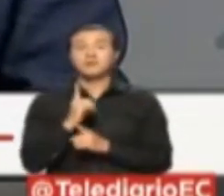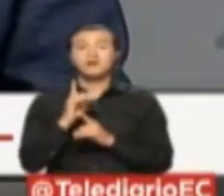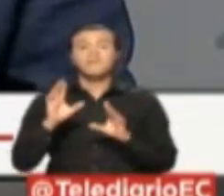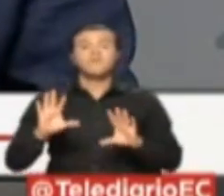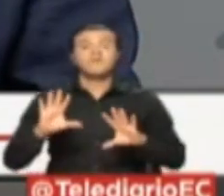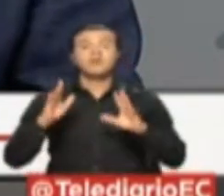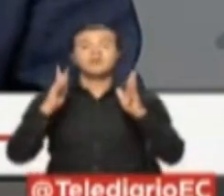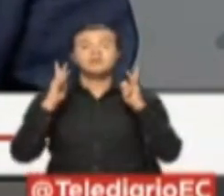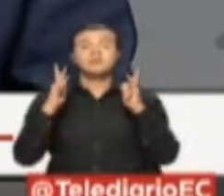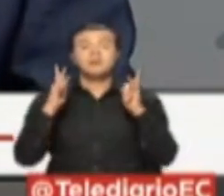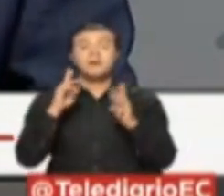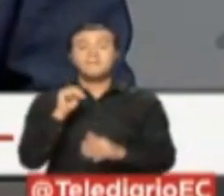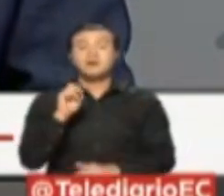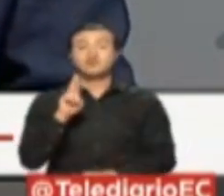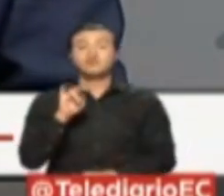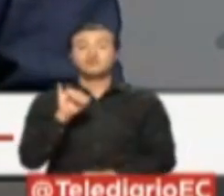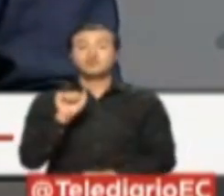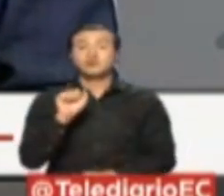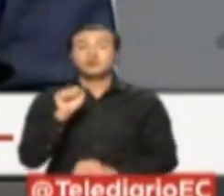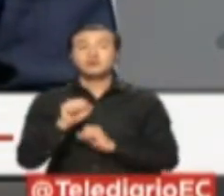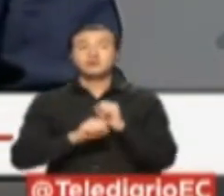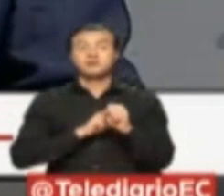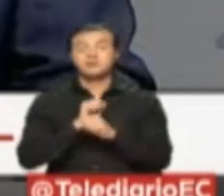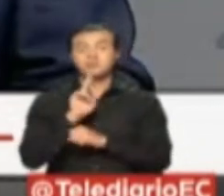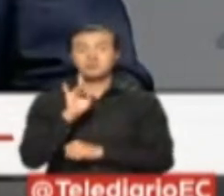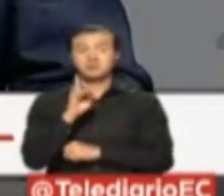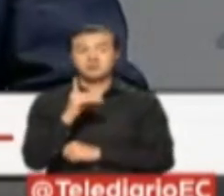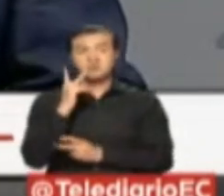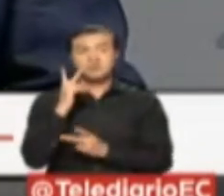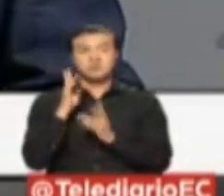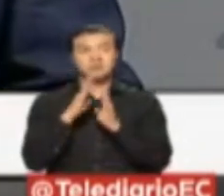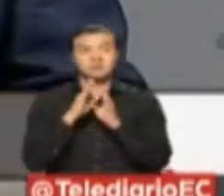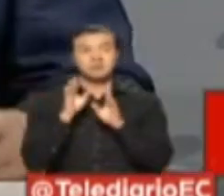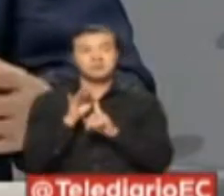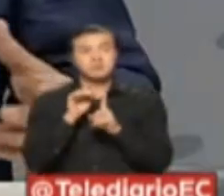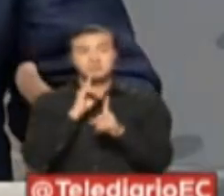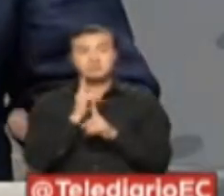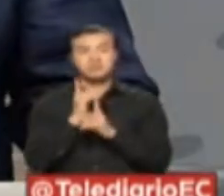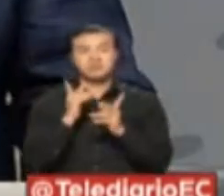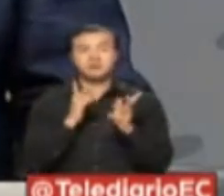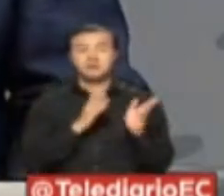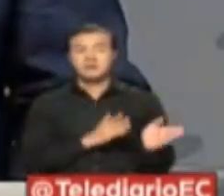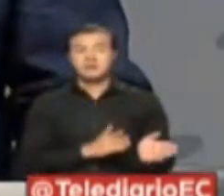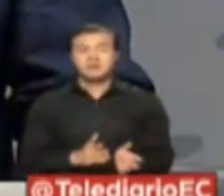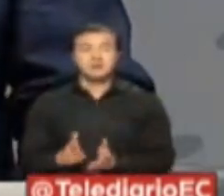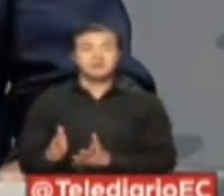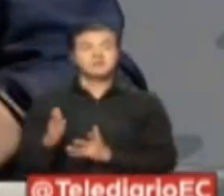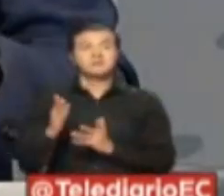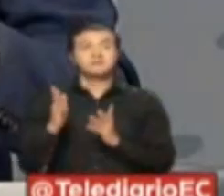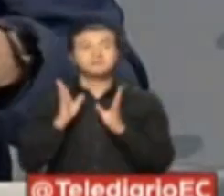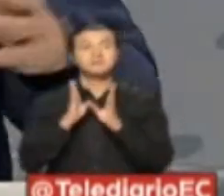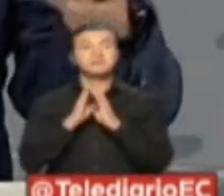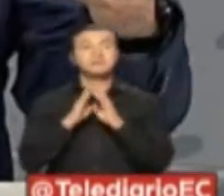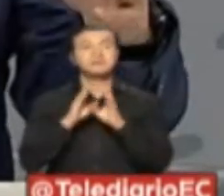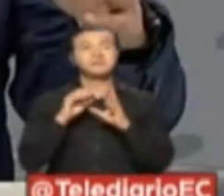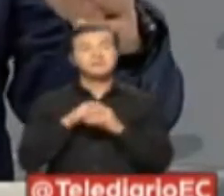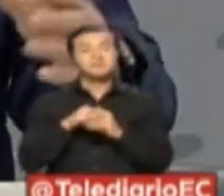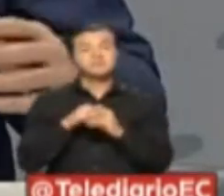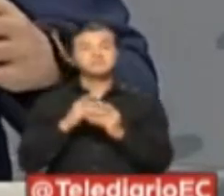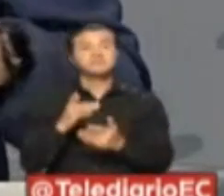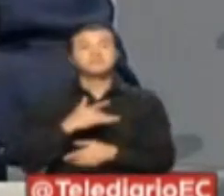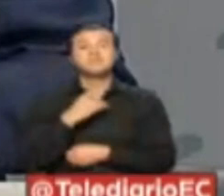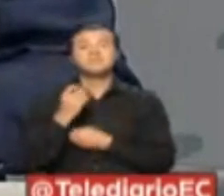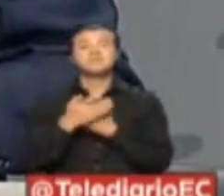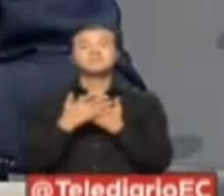festival matsuri 2018 un evento muy esperado porque es un evento que nos